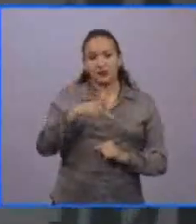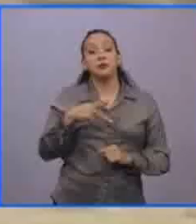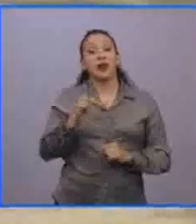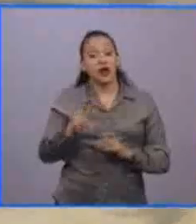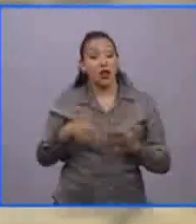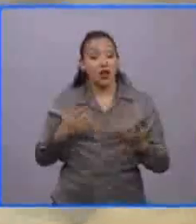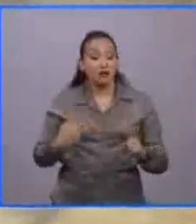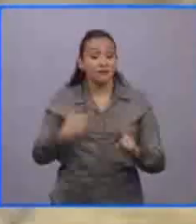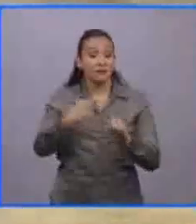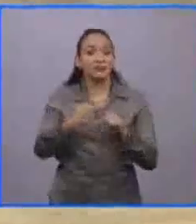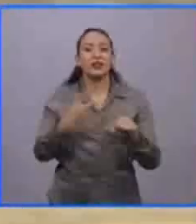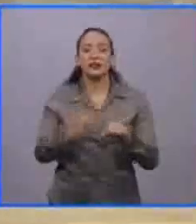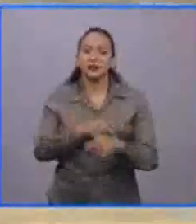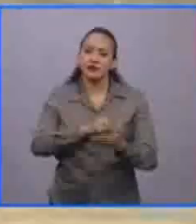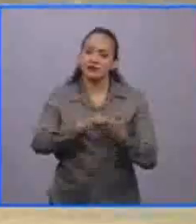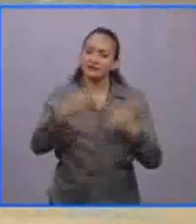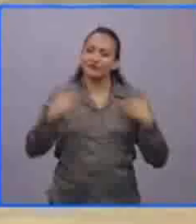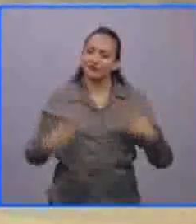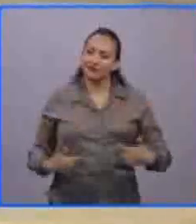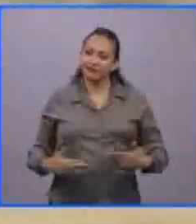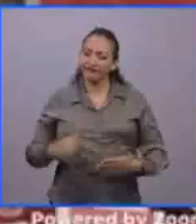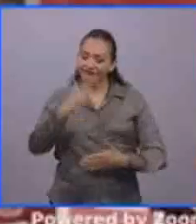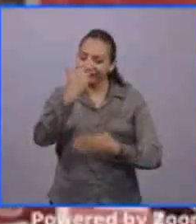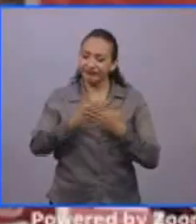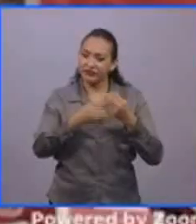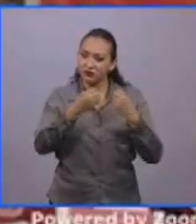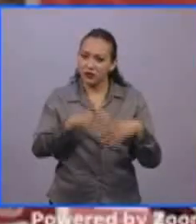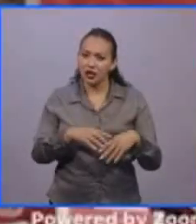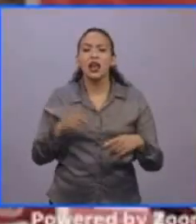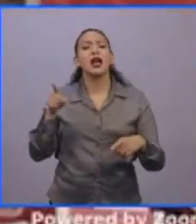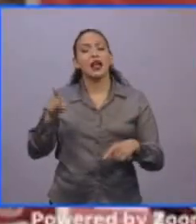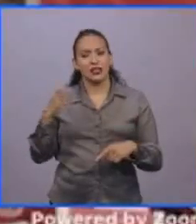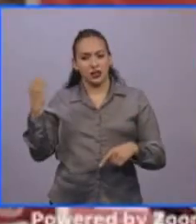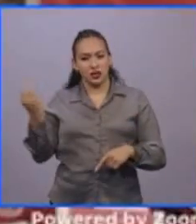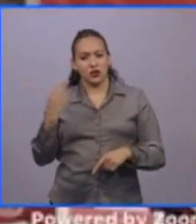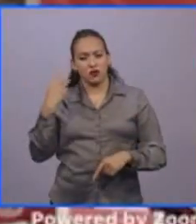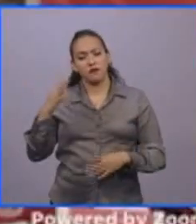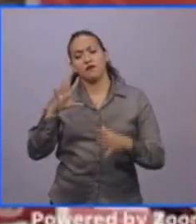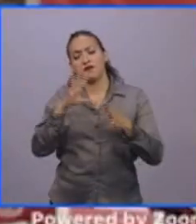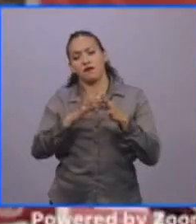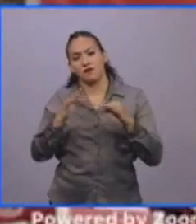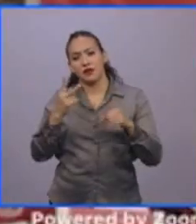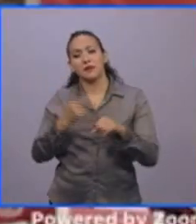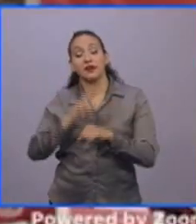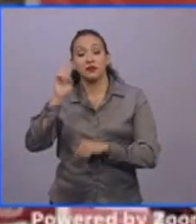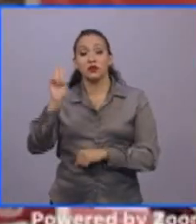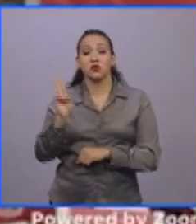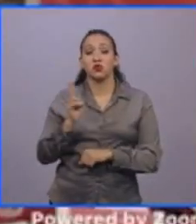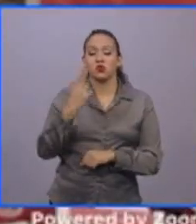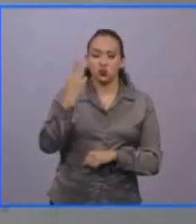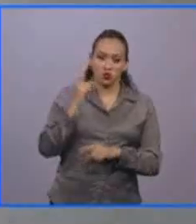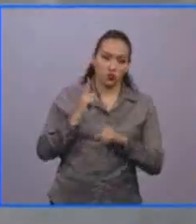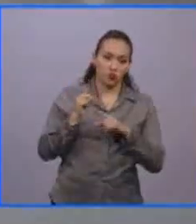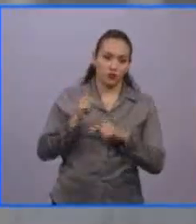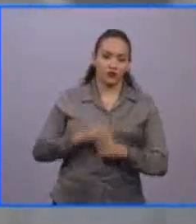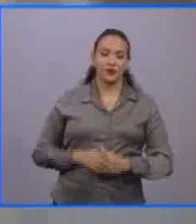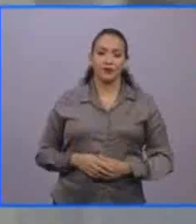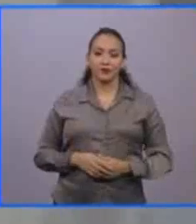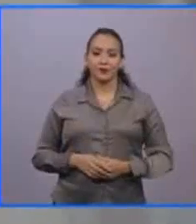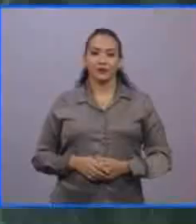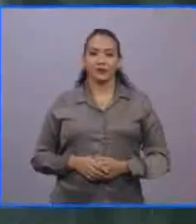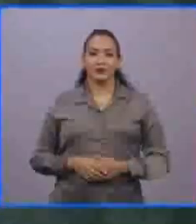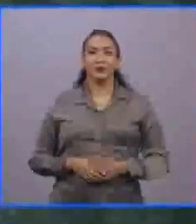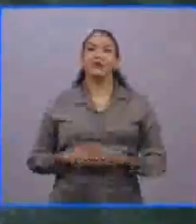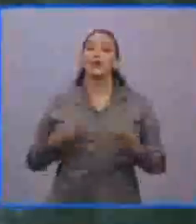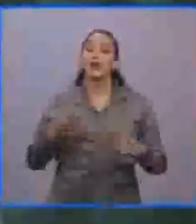sobre reinserción y derechos humanos, llevado a cabo por académicos y especialistas en la Universidad Iberoamericana.